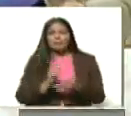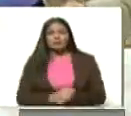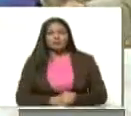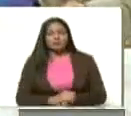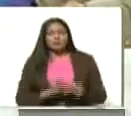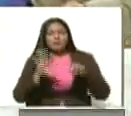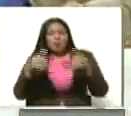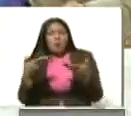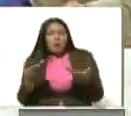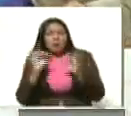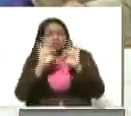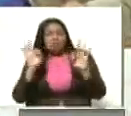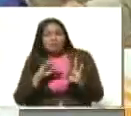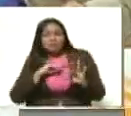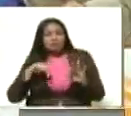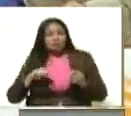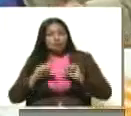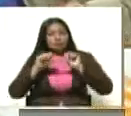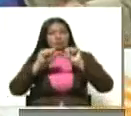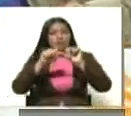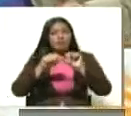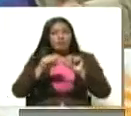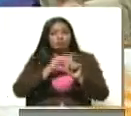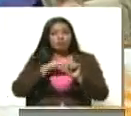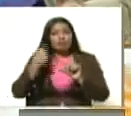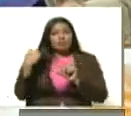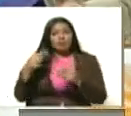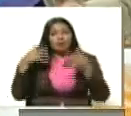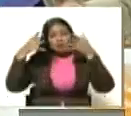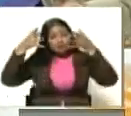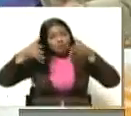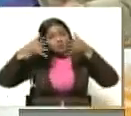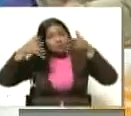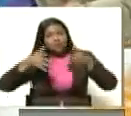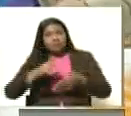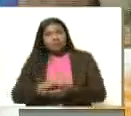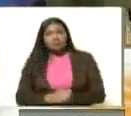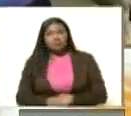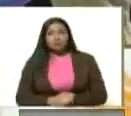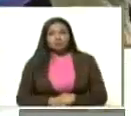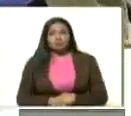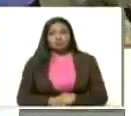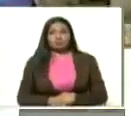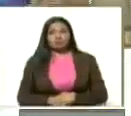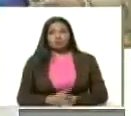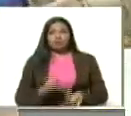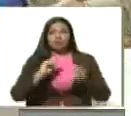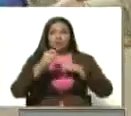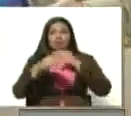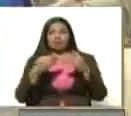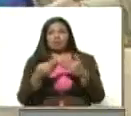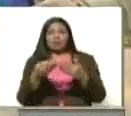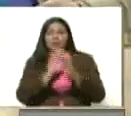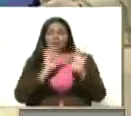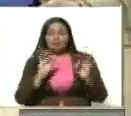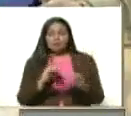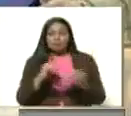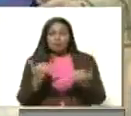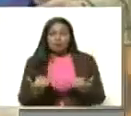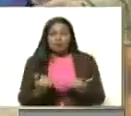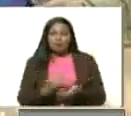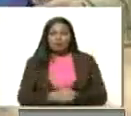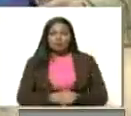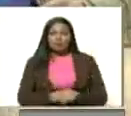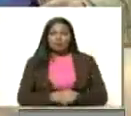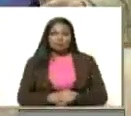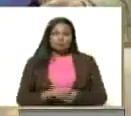¿Cuál es la manera de nosotros avanzar por medio de la formación? De esa transformación, de develar esos tabúes, de